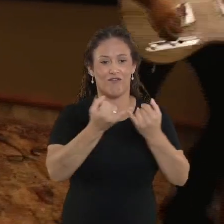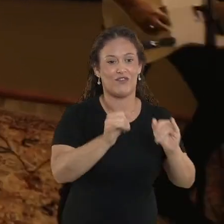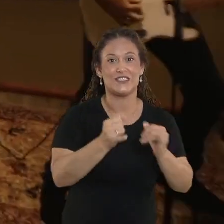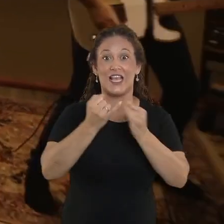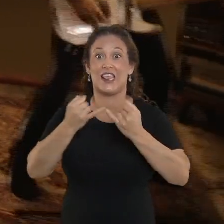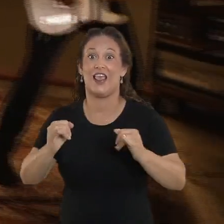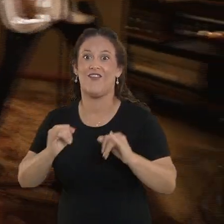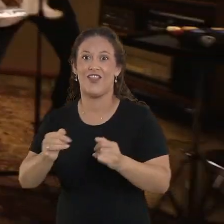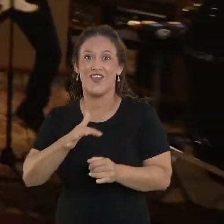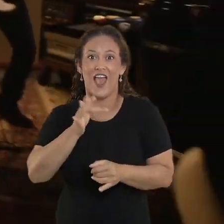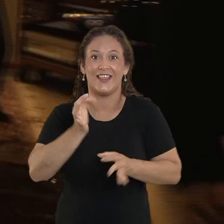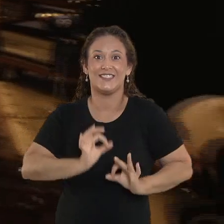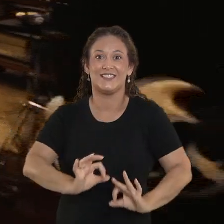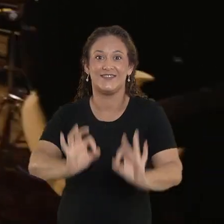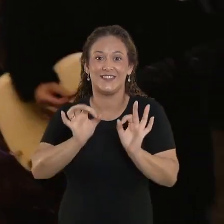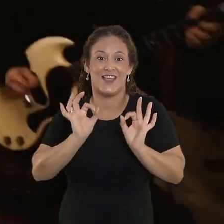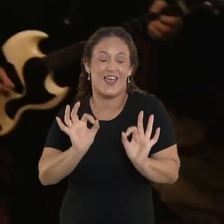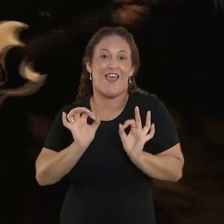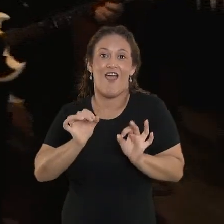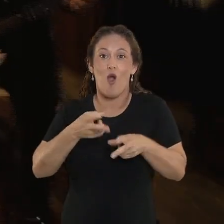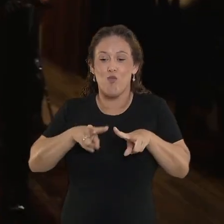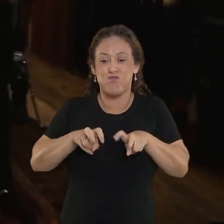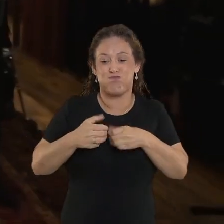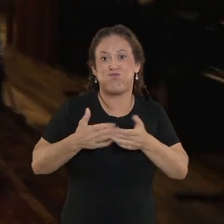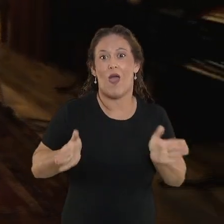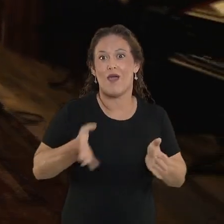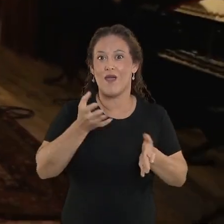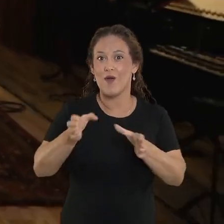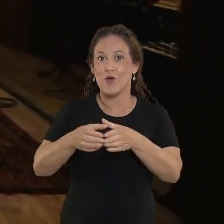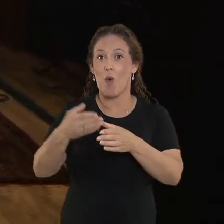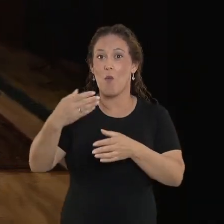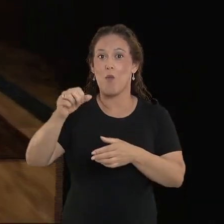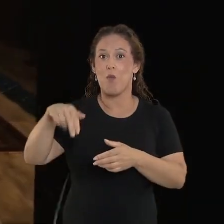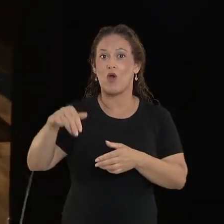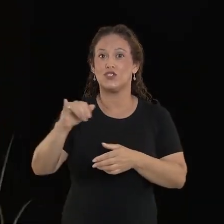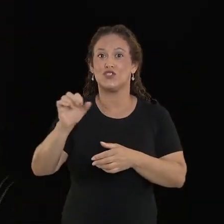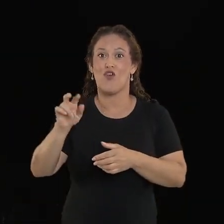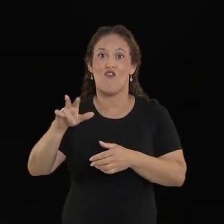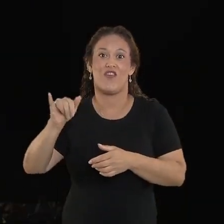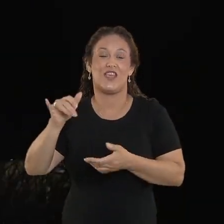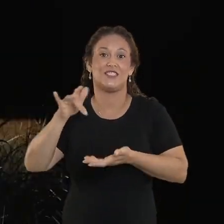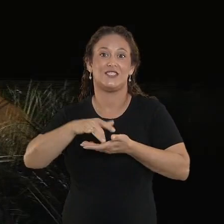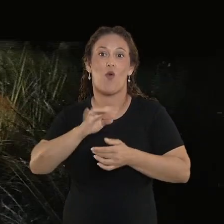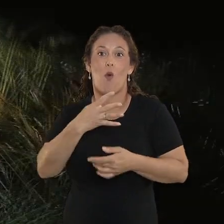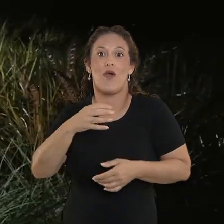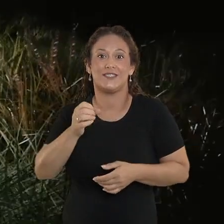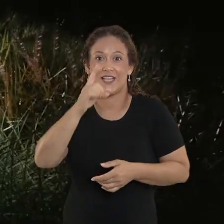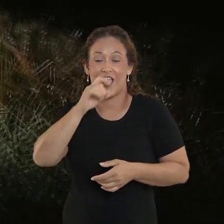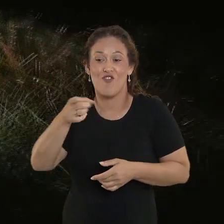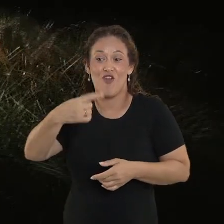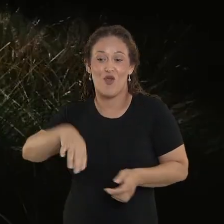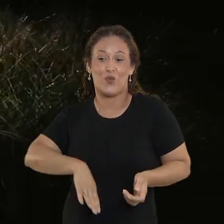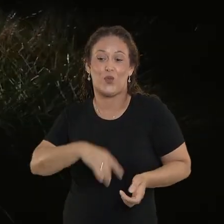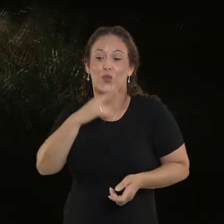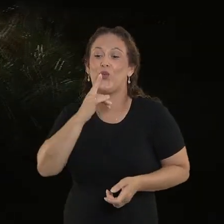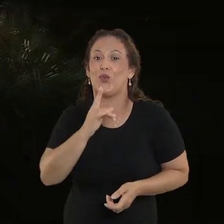muchas cosas. Fiestas, celebraciones y, en especial, estrenos fantásticos. El grupo Bon Jovi cumple 40 años y le